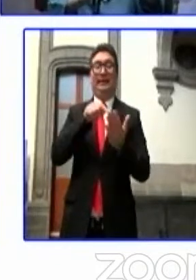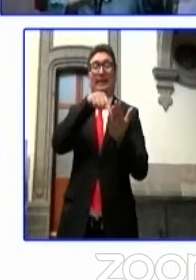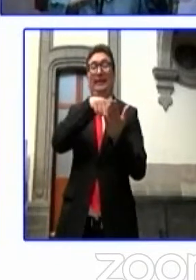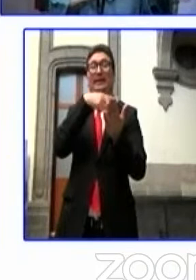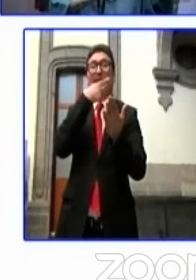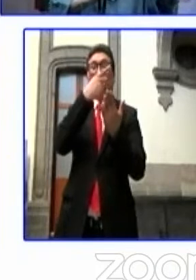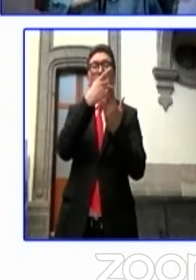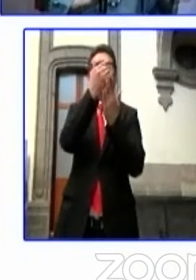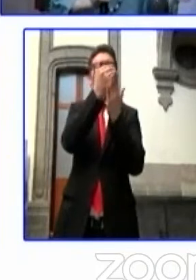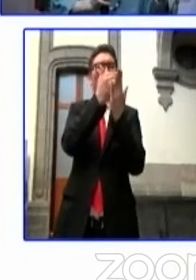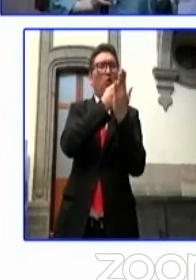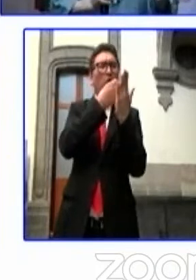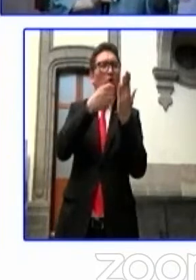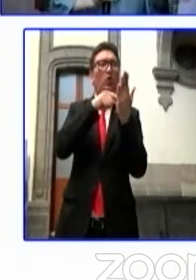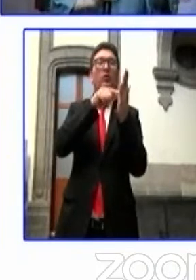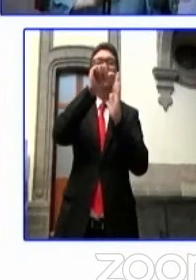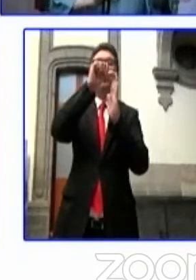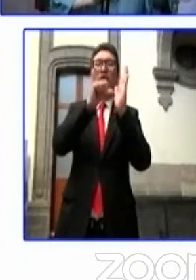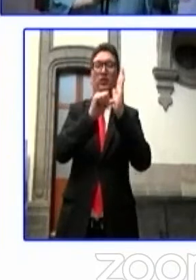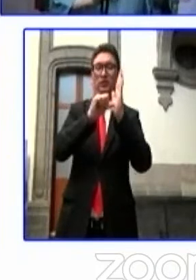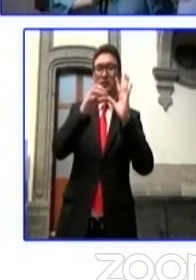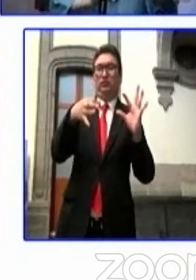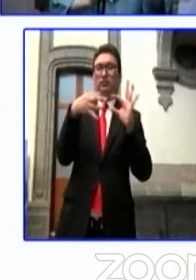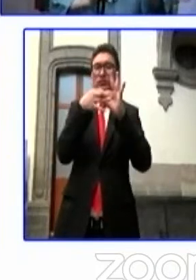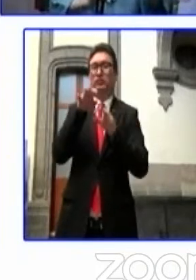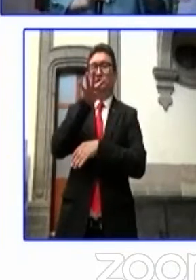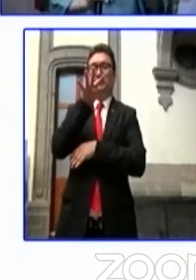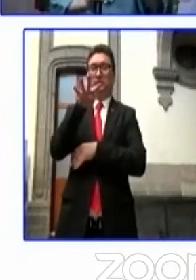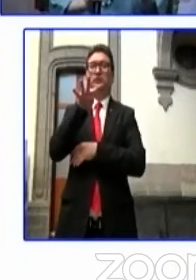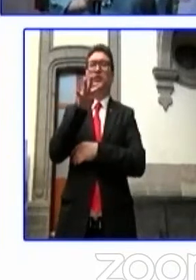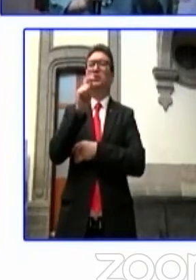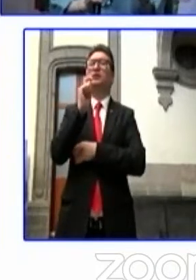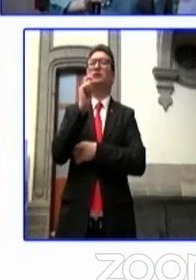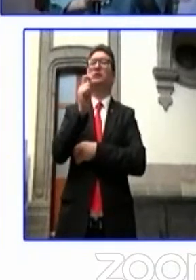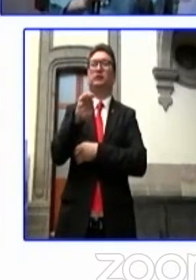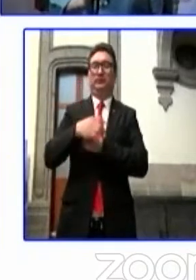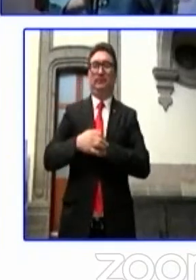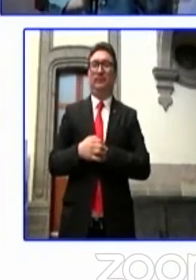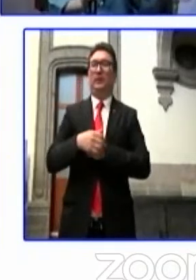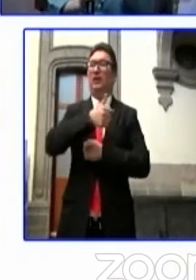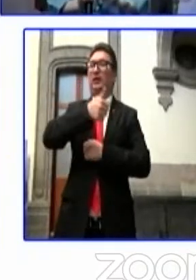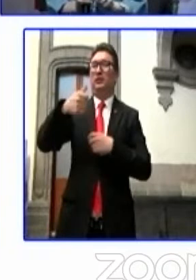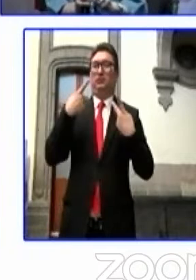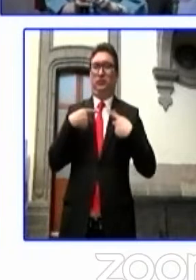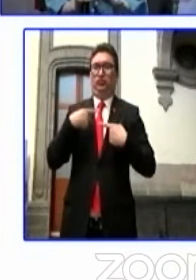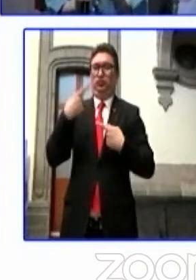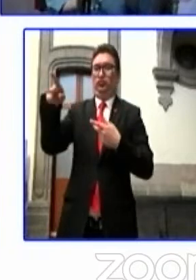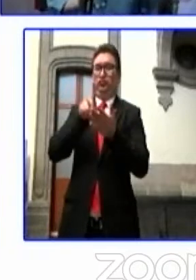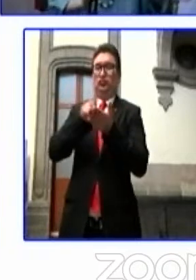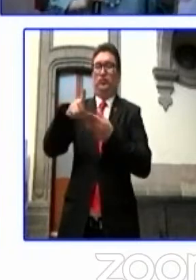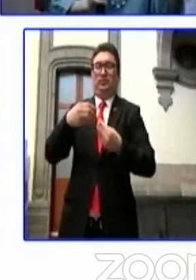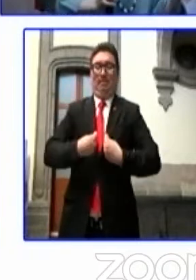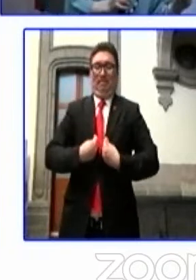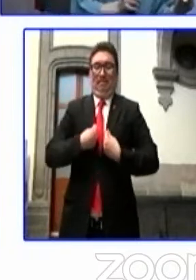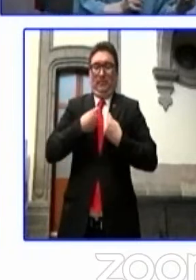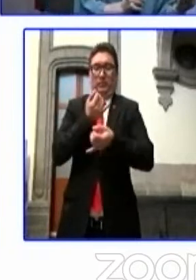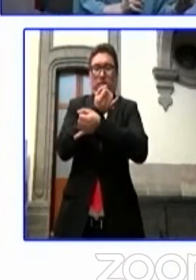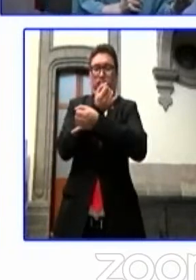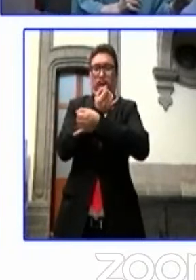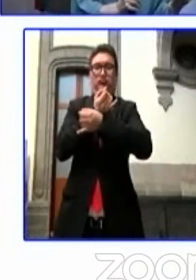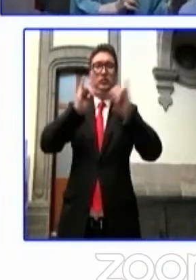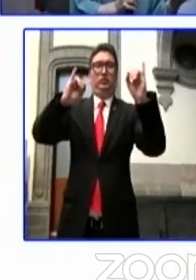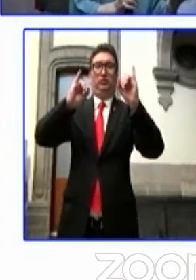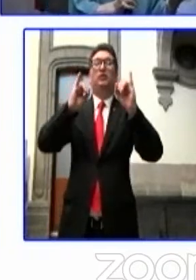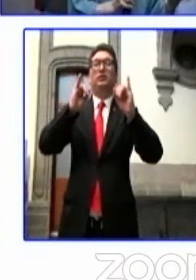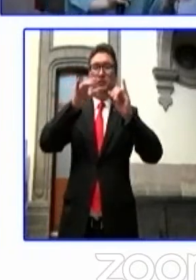a el artículo 19, que es vivir, el derecho a vivir de forma independiente y ser incluido